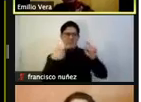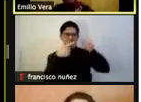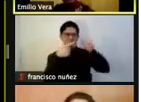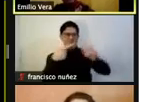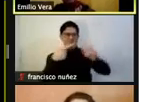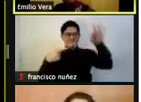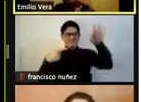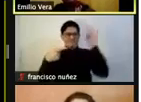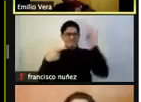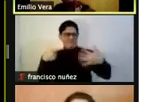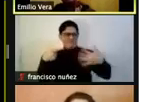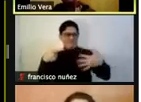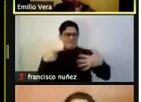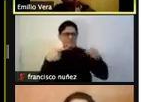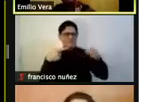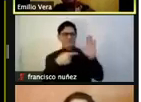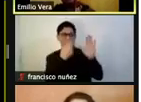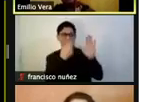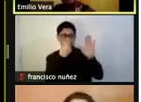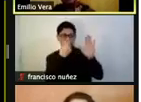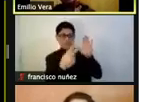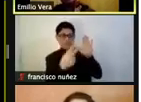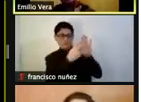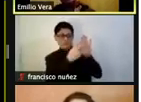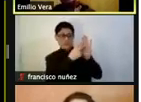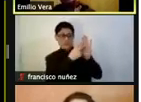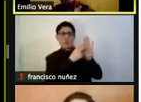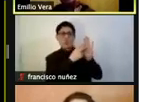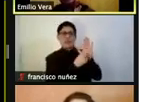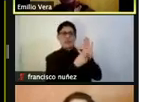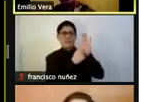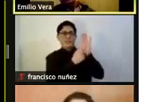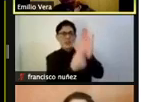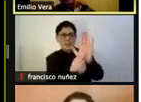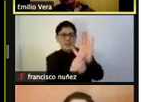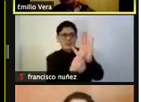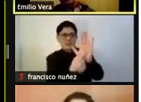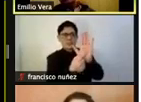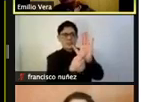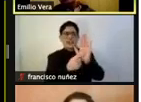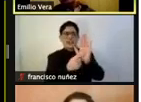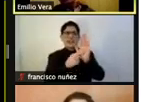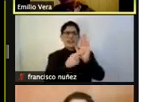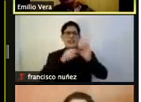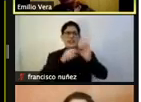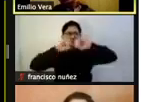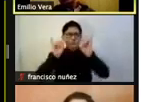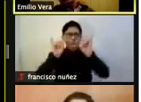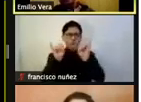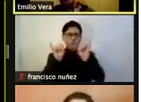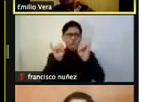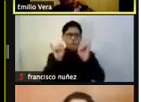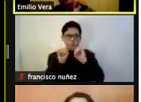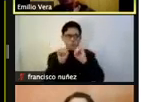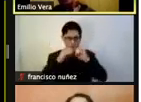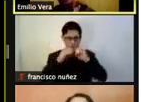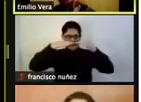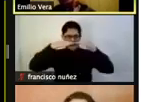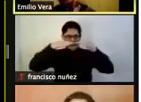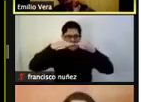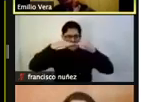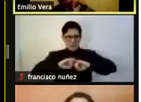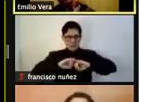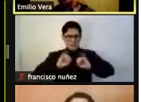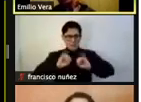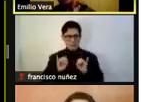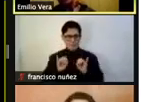una imagen de la estructura ahí por debajo de la mesodorsal. Y este bajo de velocidad es la